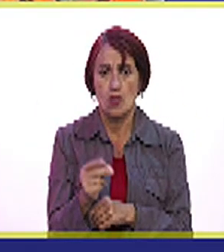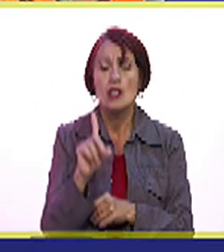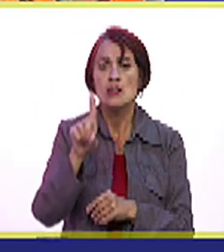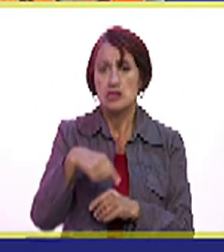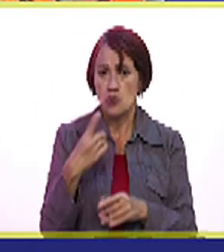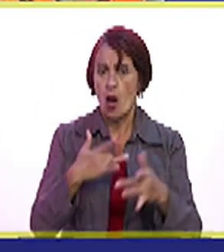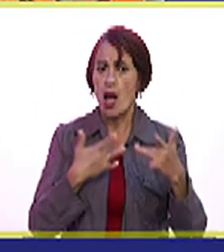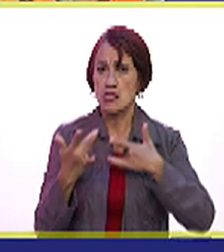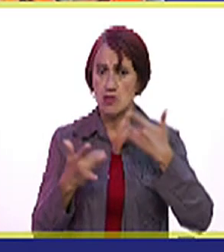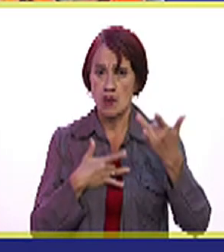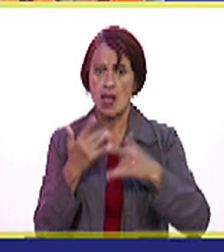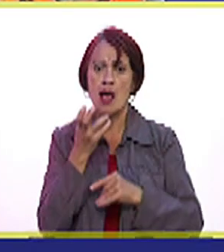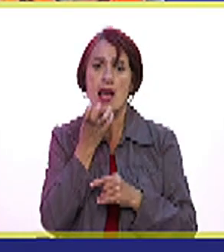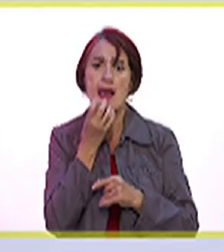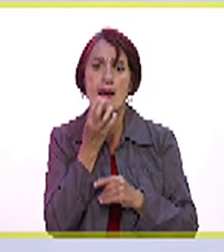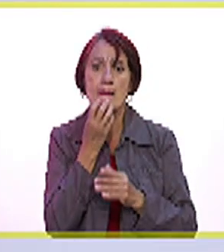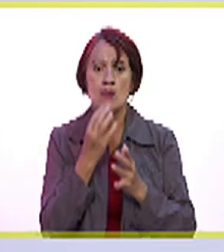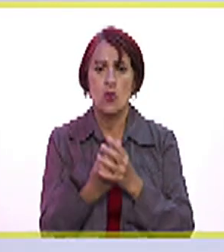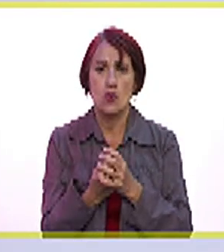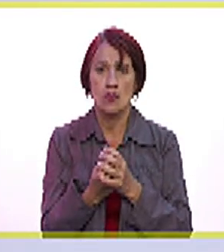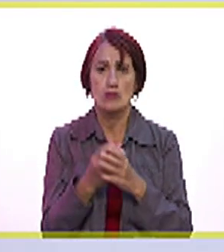brindan, como por ejemplo la Feria del Libro.